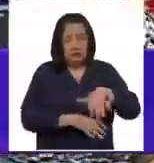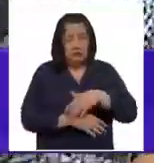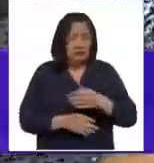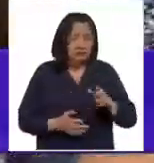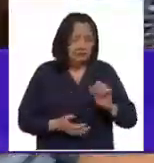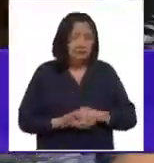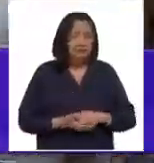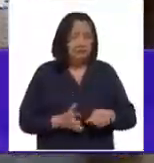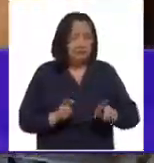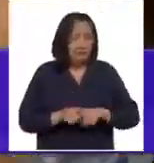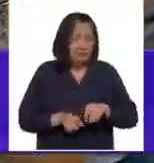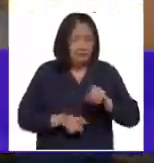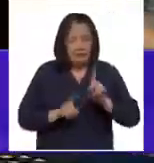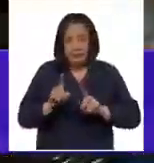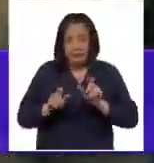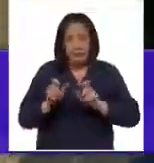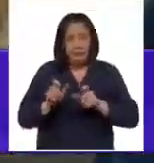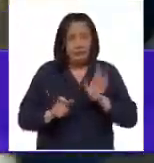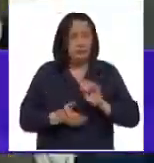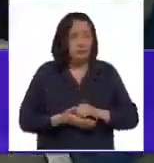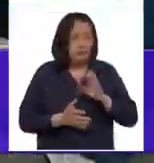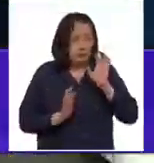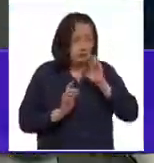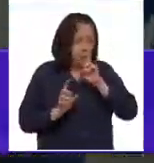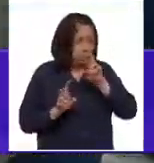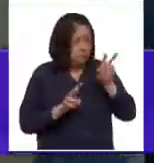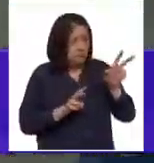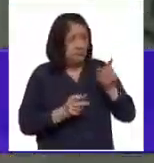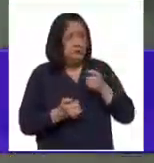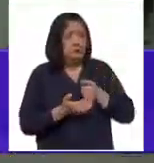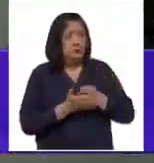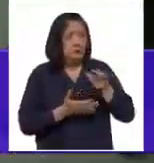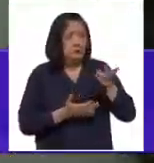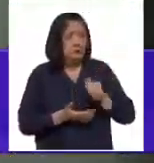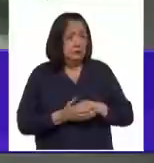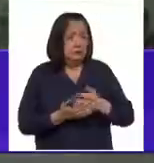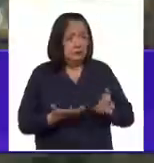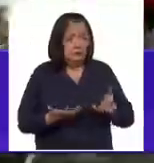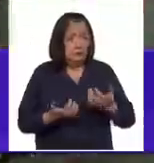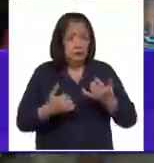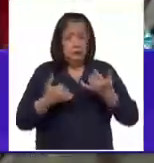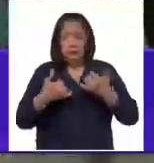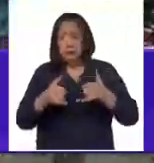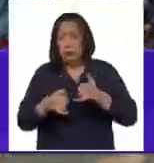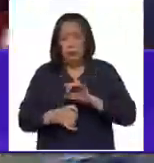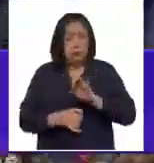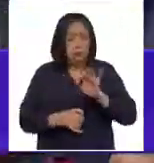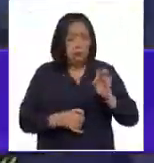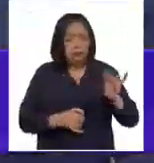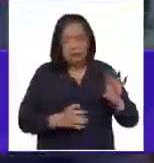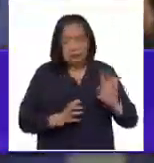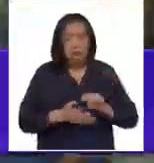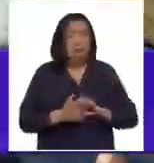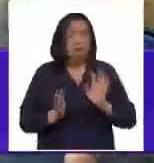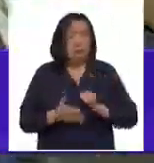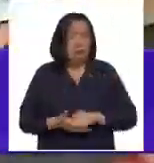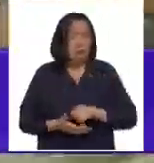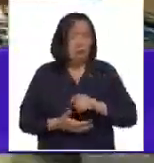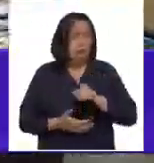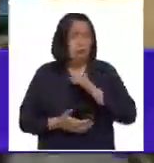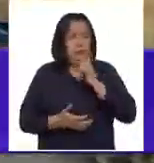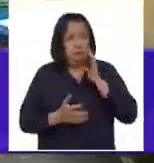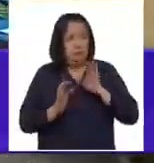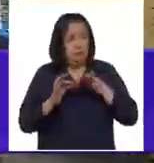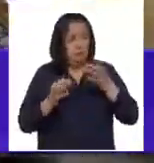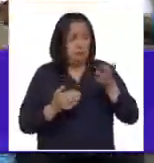también aprovechan algunas personas, por ejemplo, allá, ¿no? Que están comprando juguetes, hay algunos padres de familia que tienen